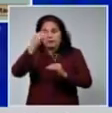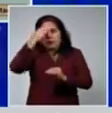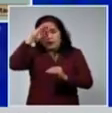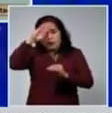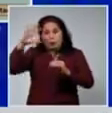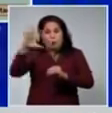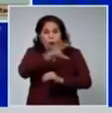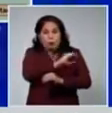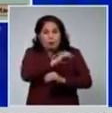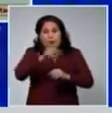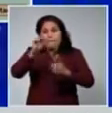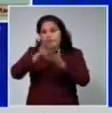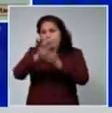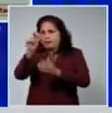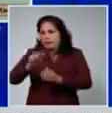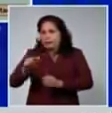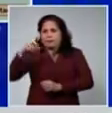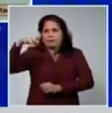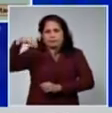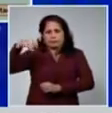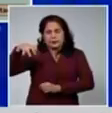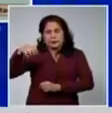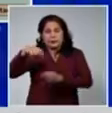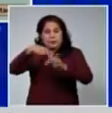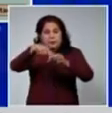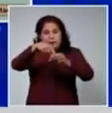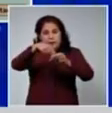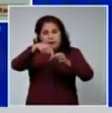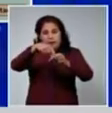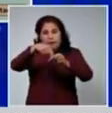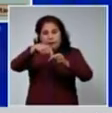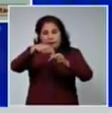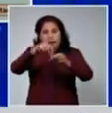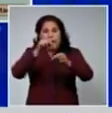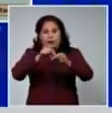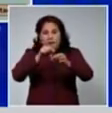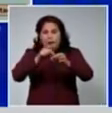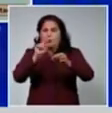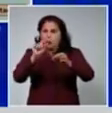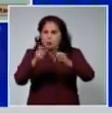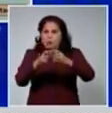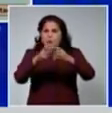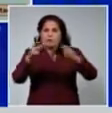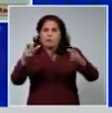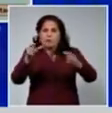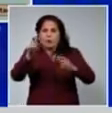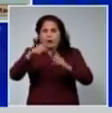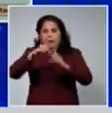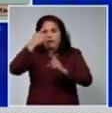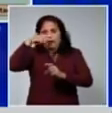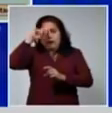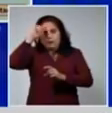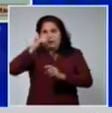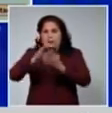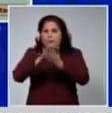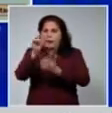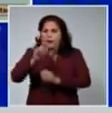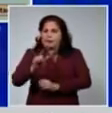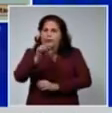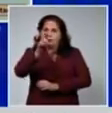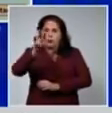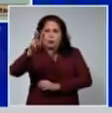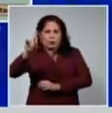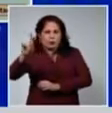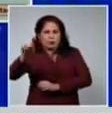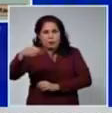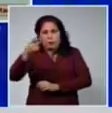mayabeque opinar y el municipio especial simplemente en sus tasas la diabetes 192,6